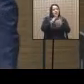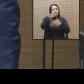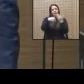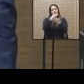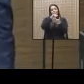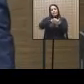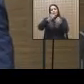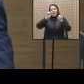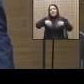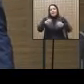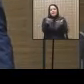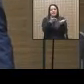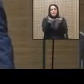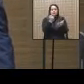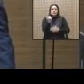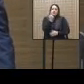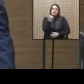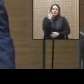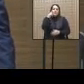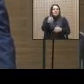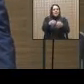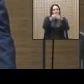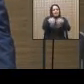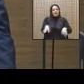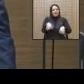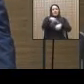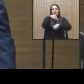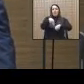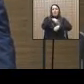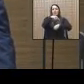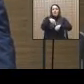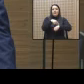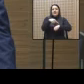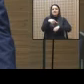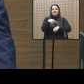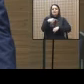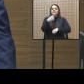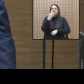servir solo para que hayamos gastado horas saliva.